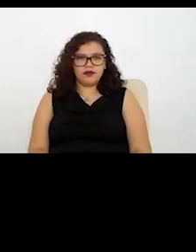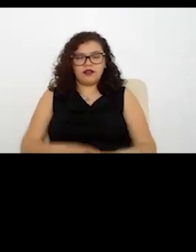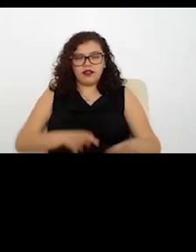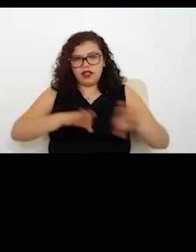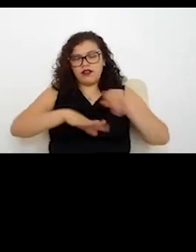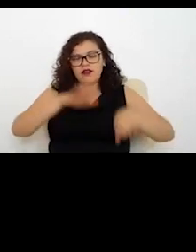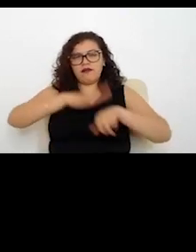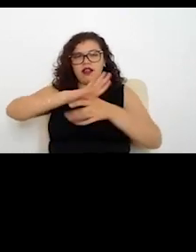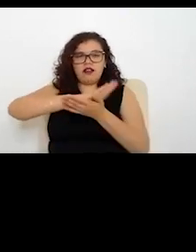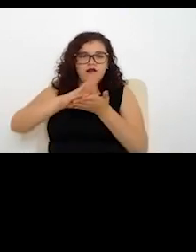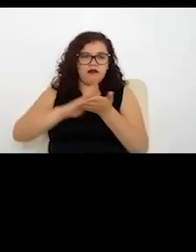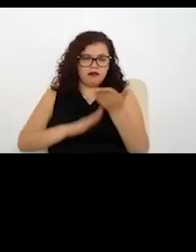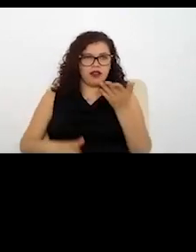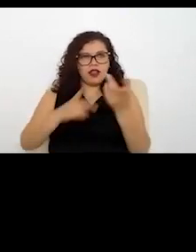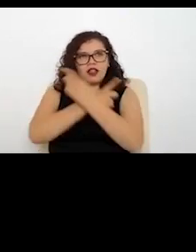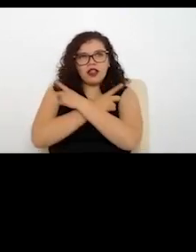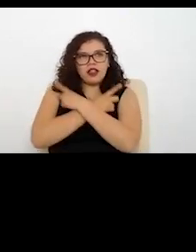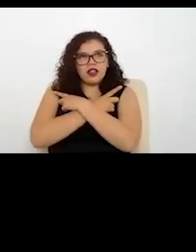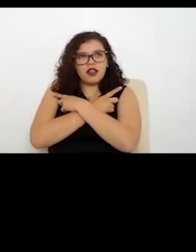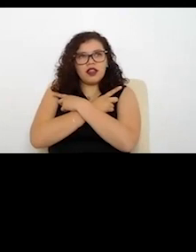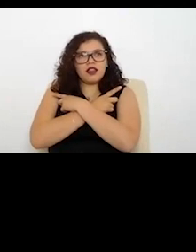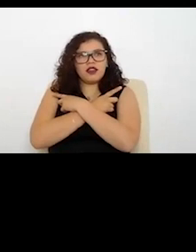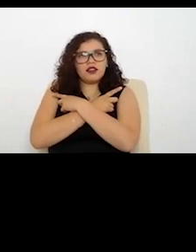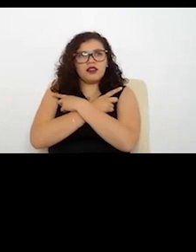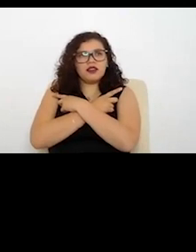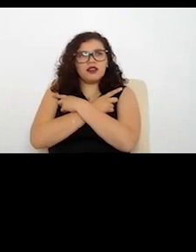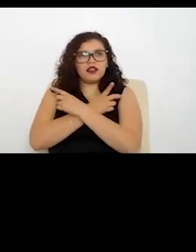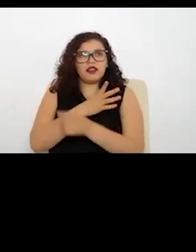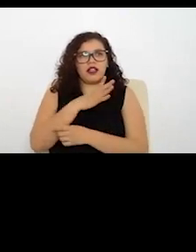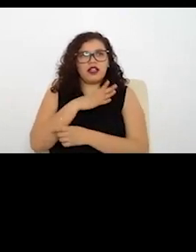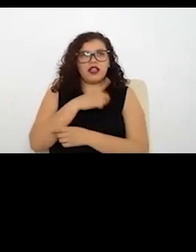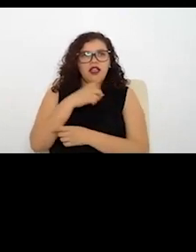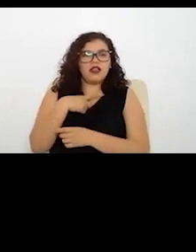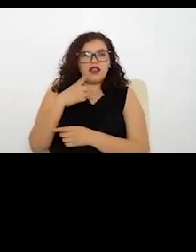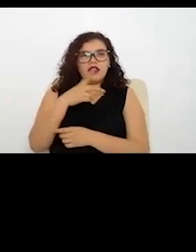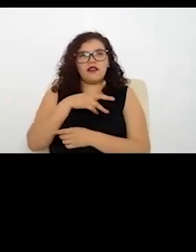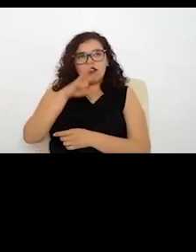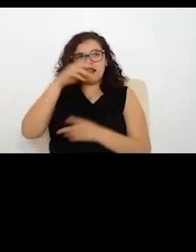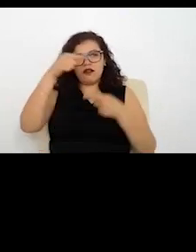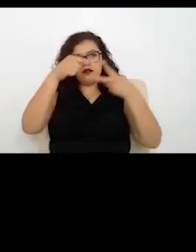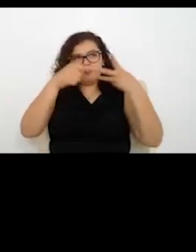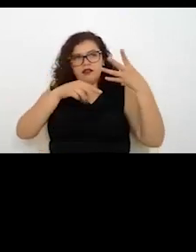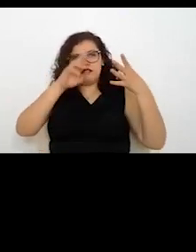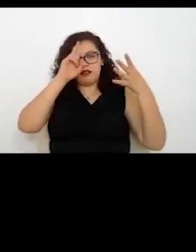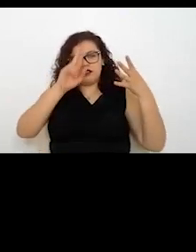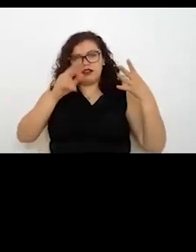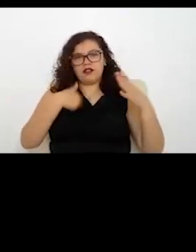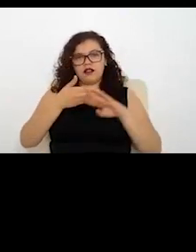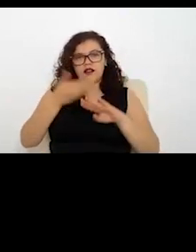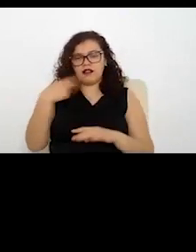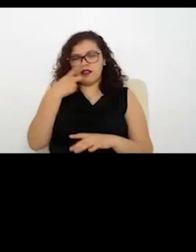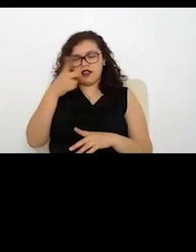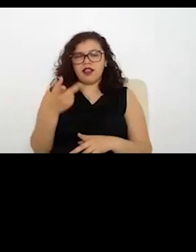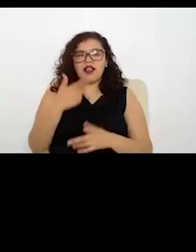humilde y digno que se puede encontrar tiene que al menos respetar estas prestaciones, que es, como ya lo había mencionado, el